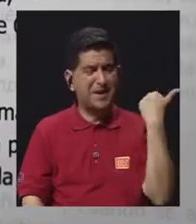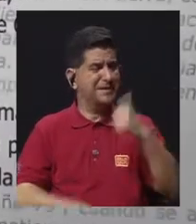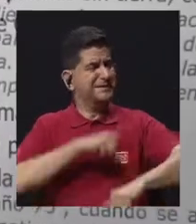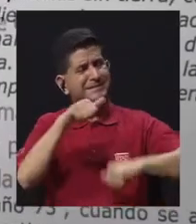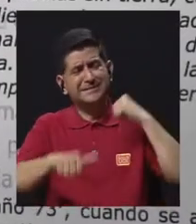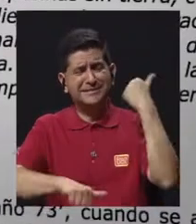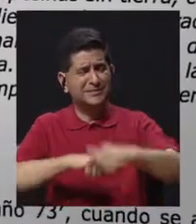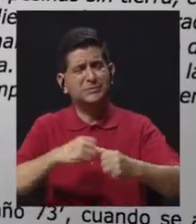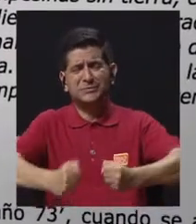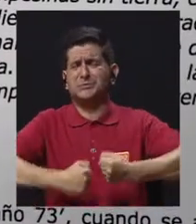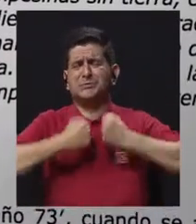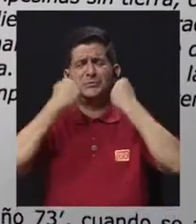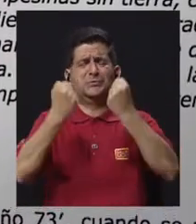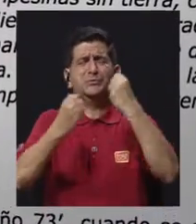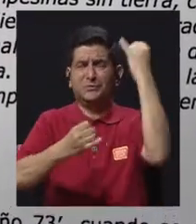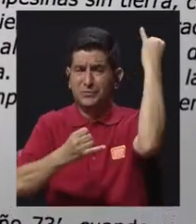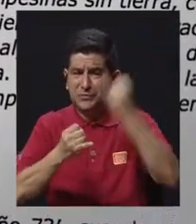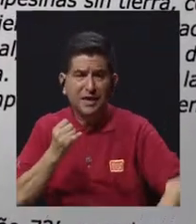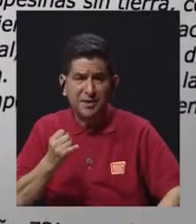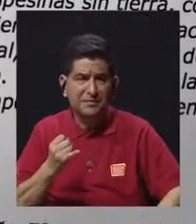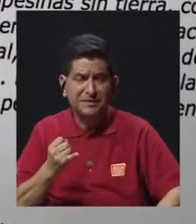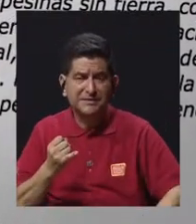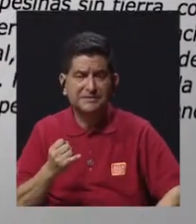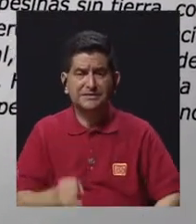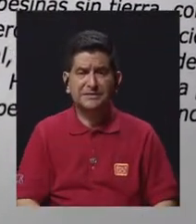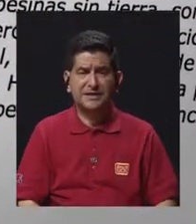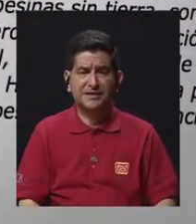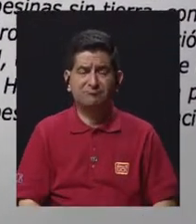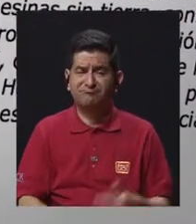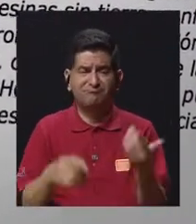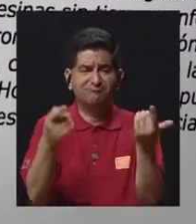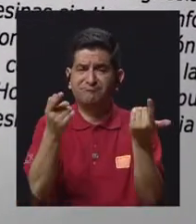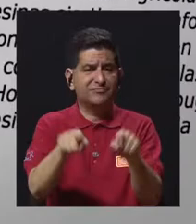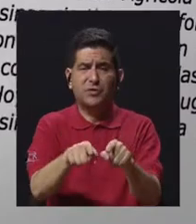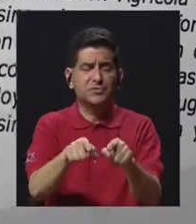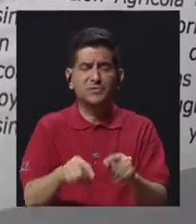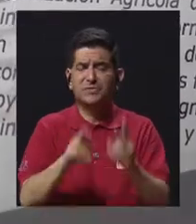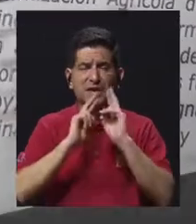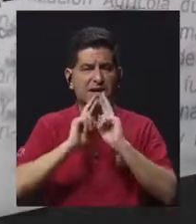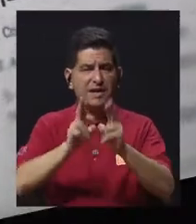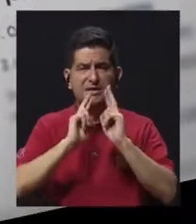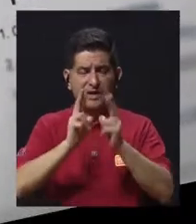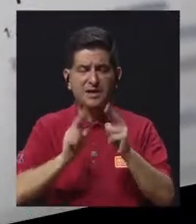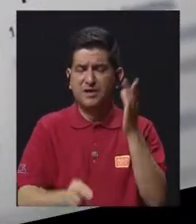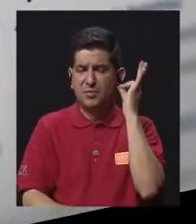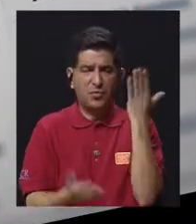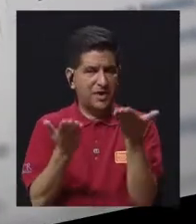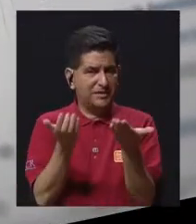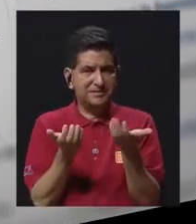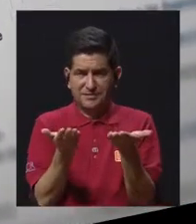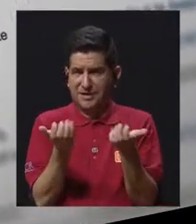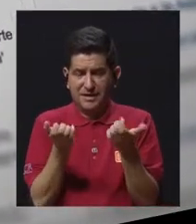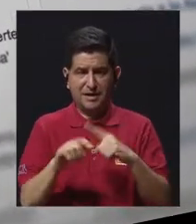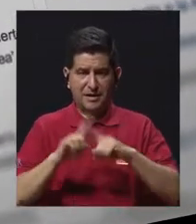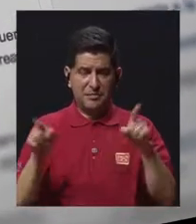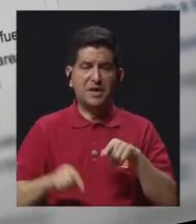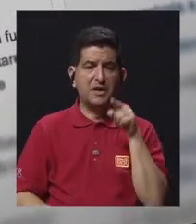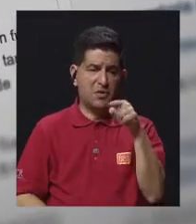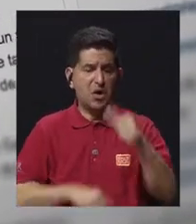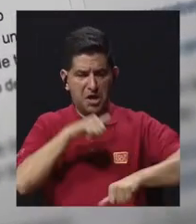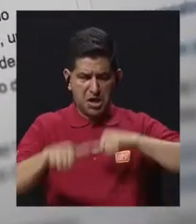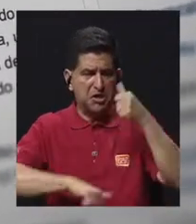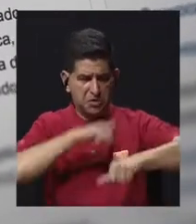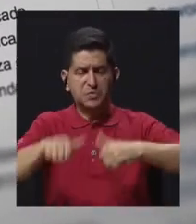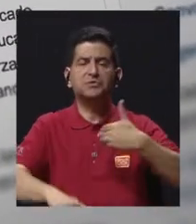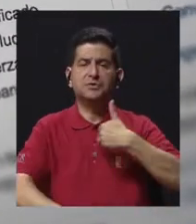50% mujeres y 50% hombres, que es una lucha muy fuerte porque al final no se da los resultados que como